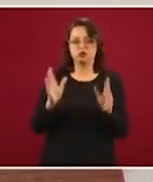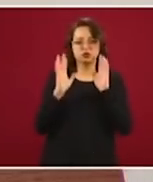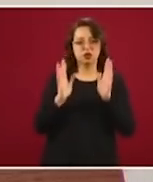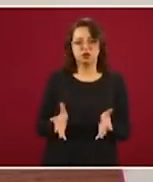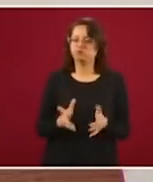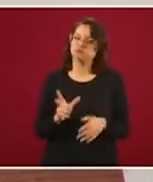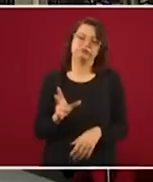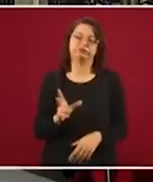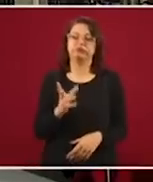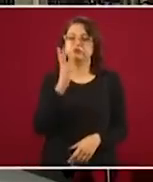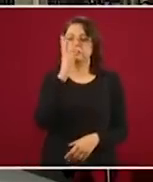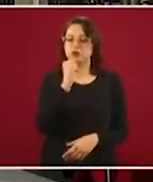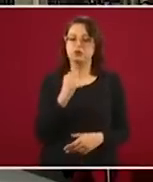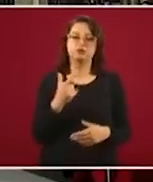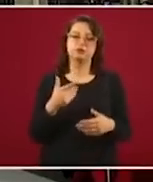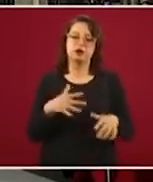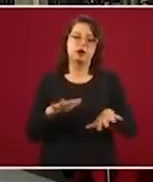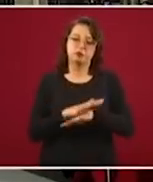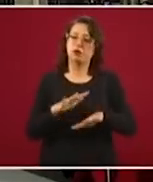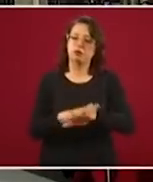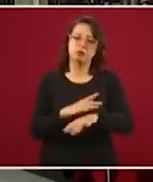dinámico. Gracias.